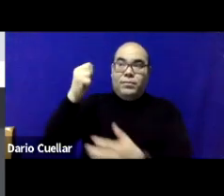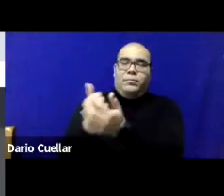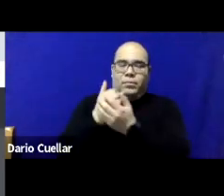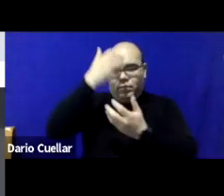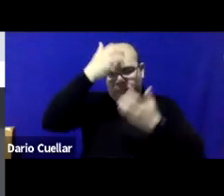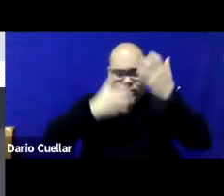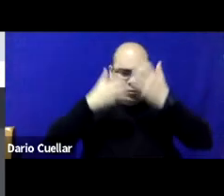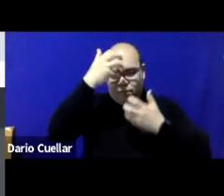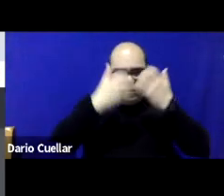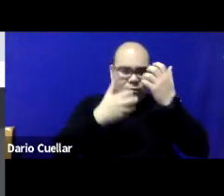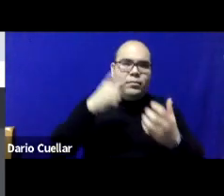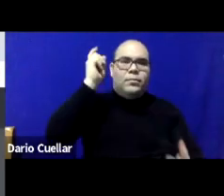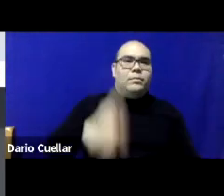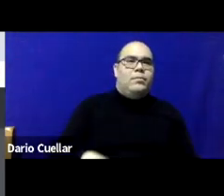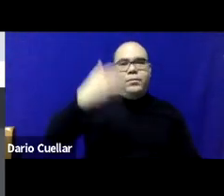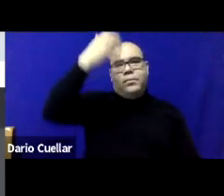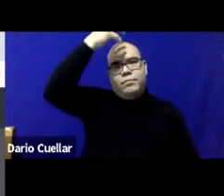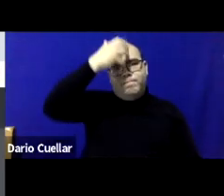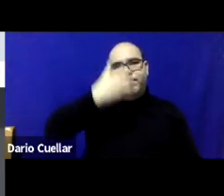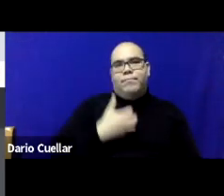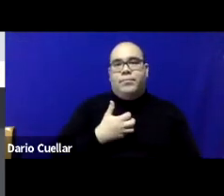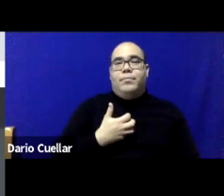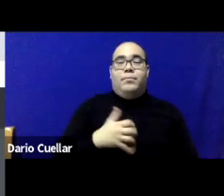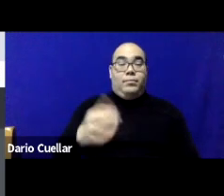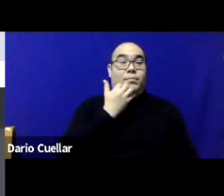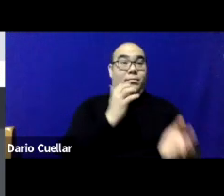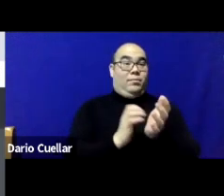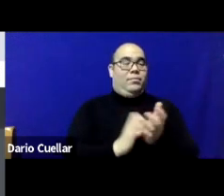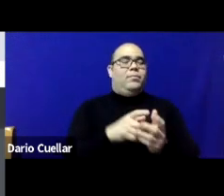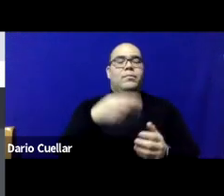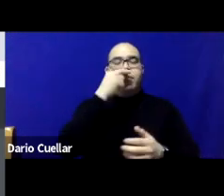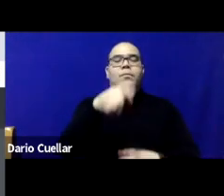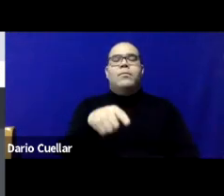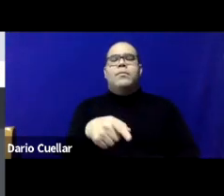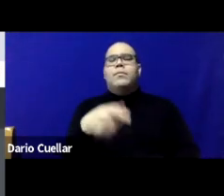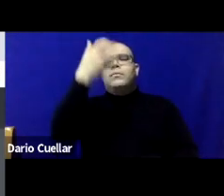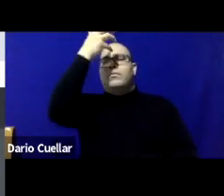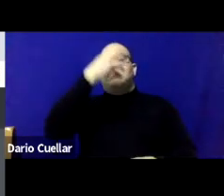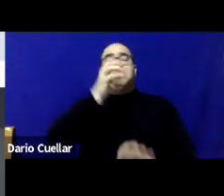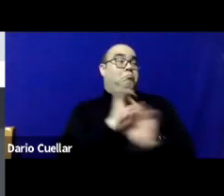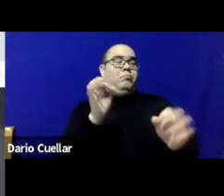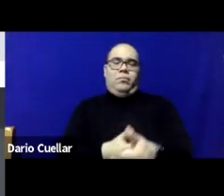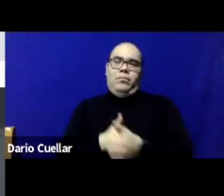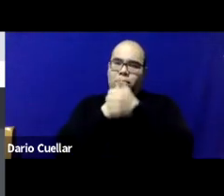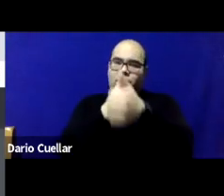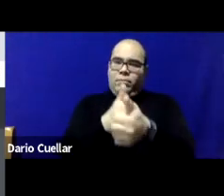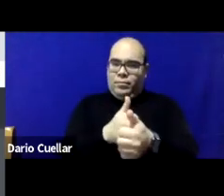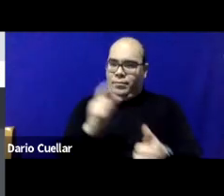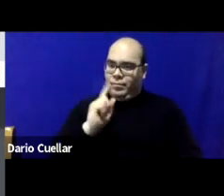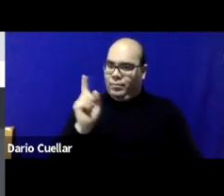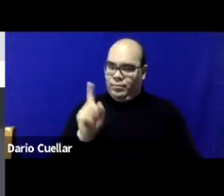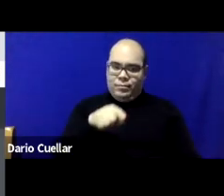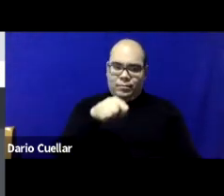que hacer por medio de la evaluación. Yo no puedo llegar a intervenir un niño a menos que se esté autolesionando y tenga que hacer una